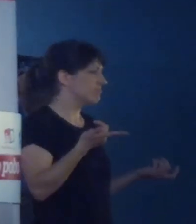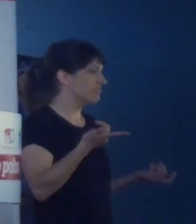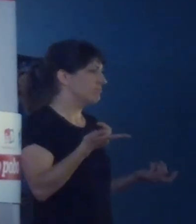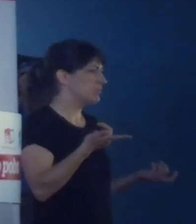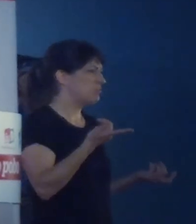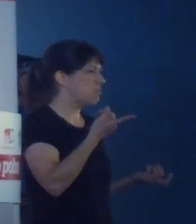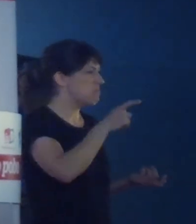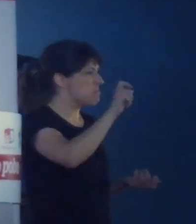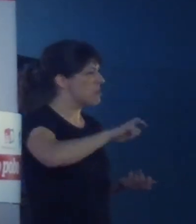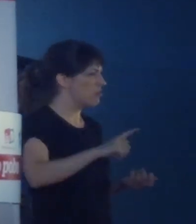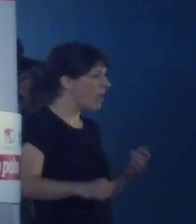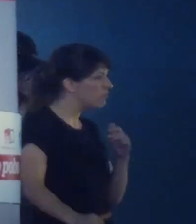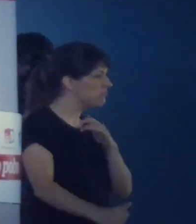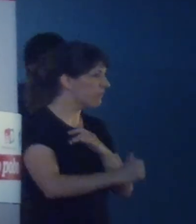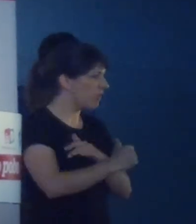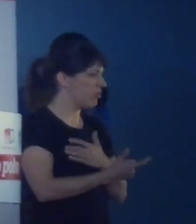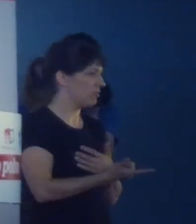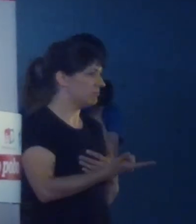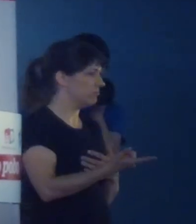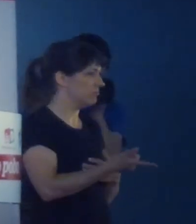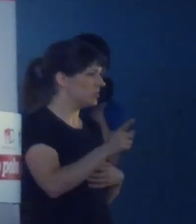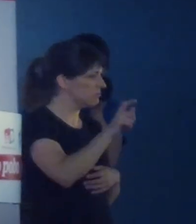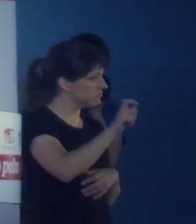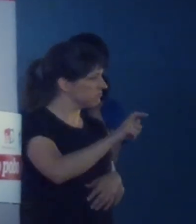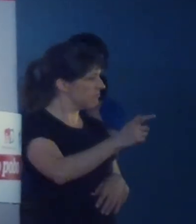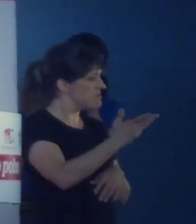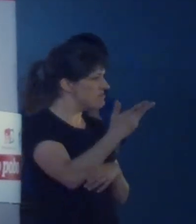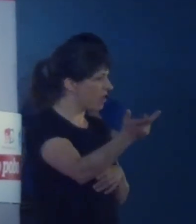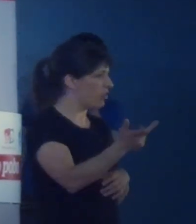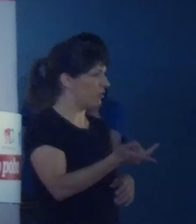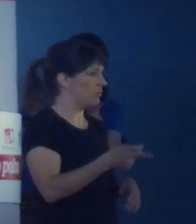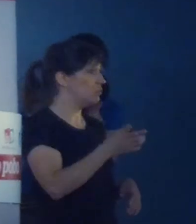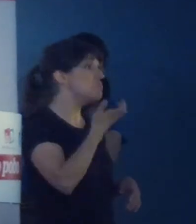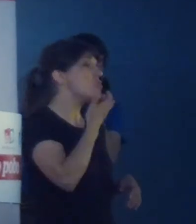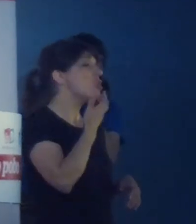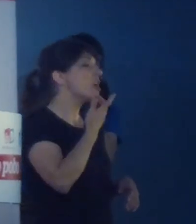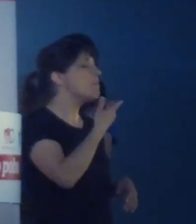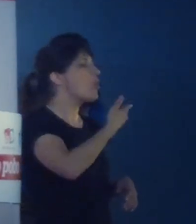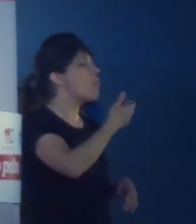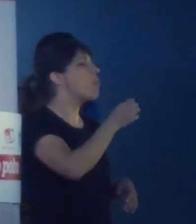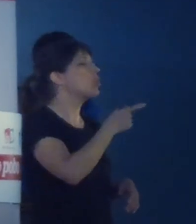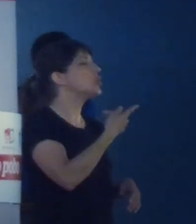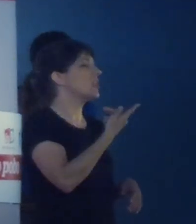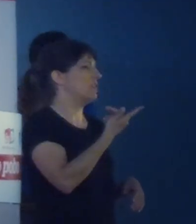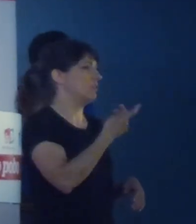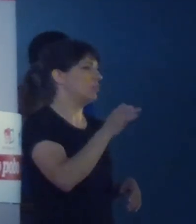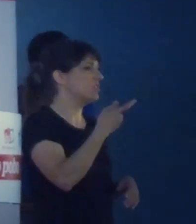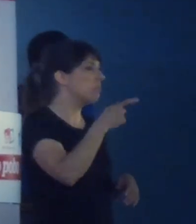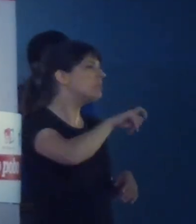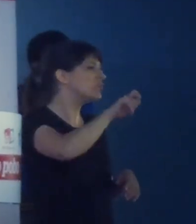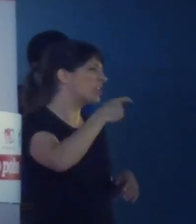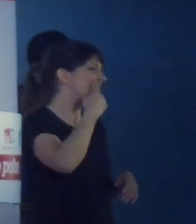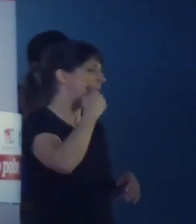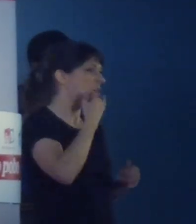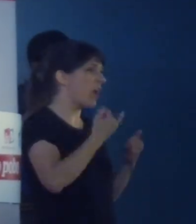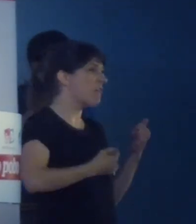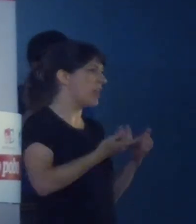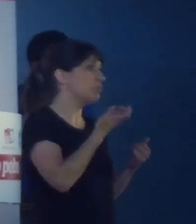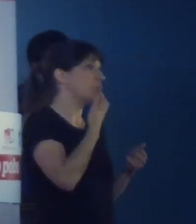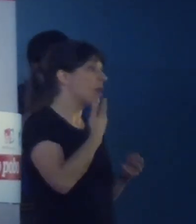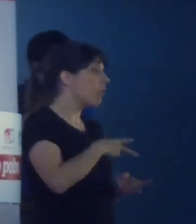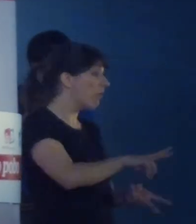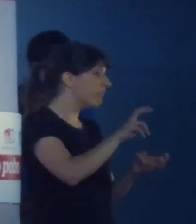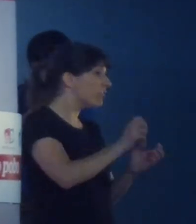do defraudador, do ladrón, do botín, dos botines. Eses os que logo de estafar a